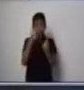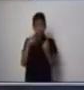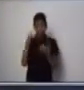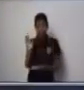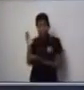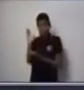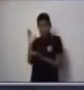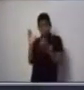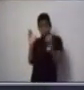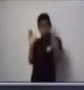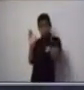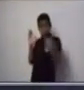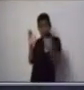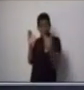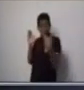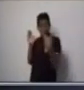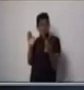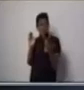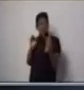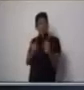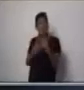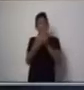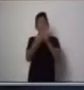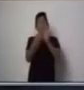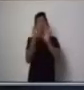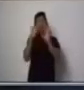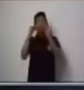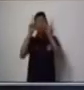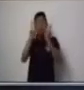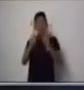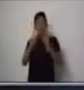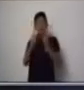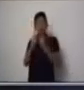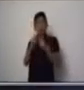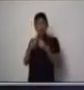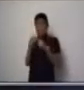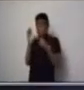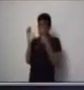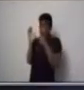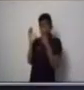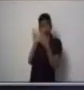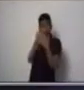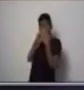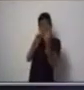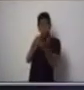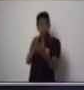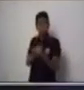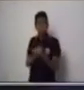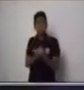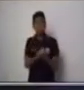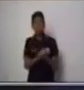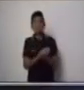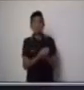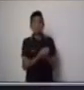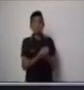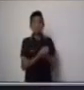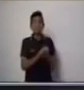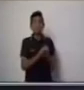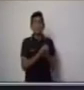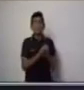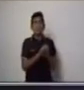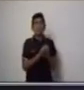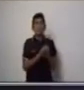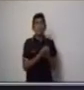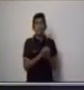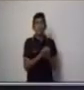repetir la verdura que yo indique. Muy bien. Vamos. Iniciamos con la